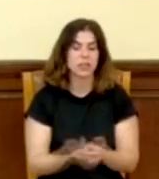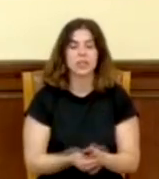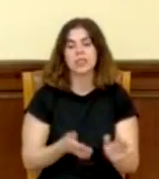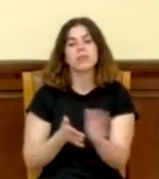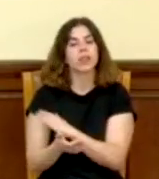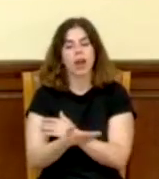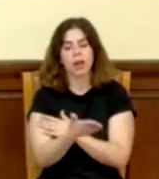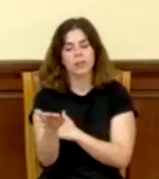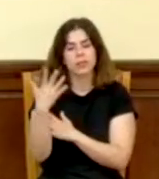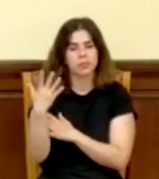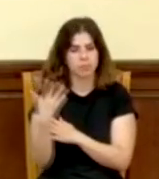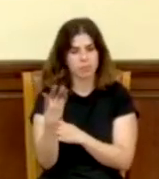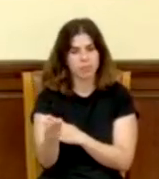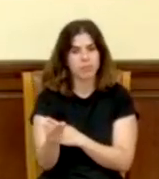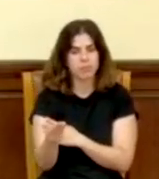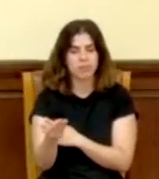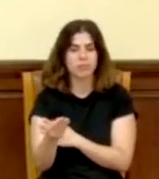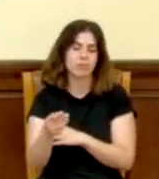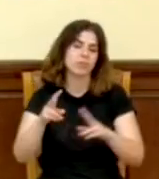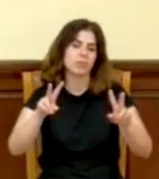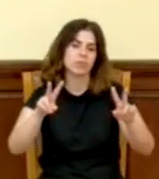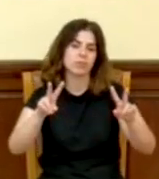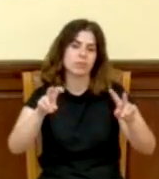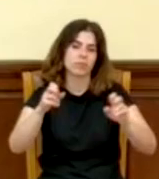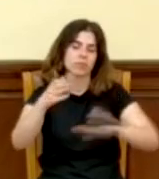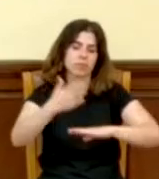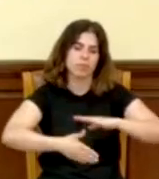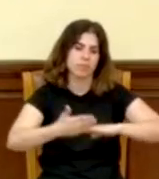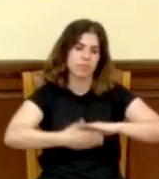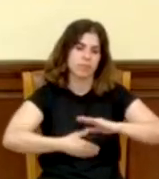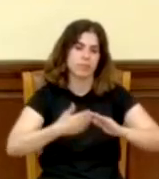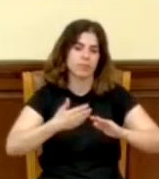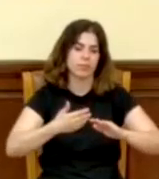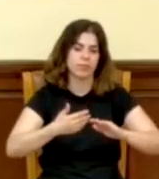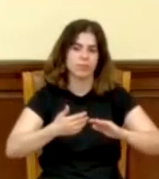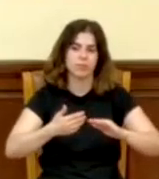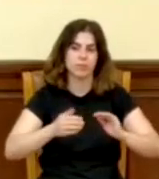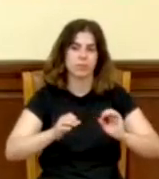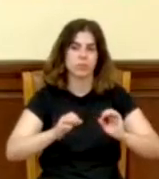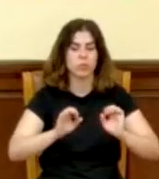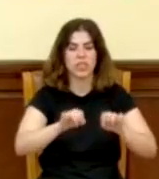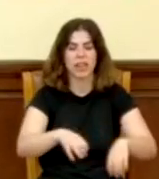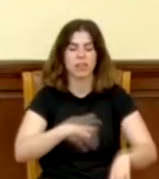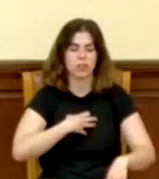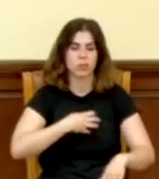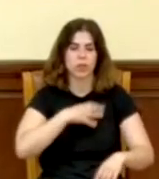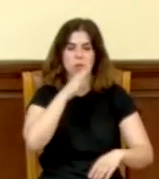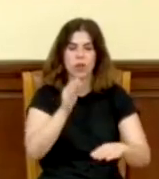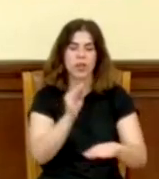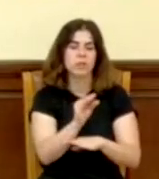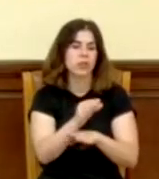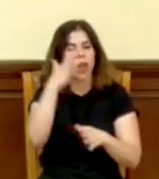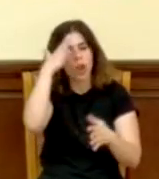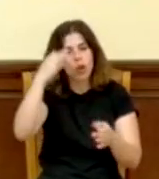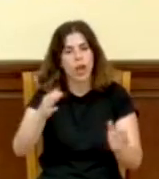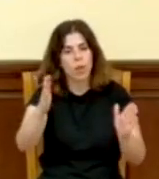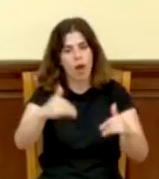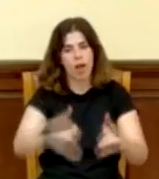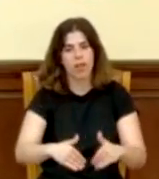comprenderá, añadir cuestiones que en el plazo determinado no dará tiempo a ejecutarlas como inversiones no tendría mucho sentido, y